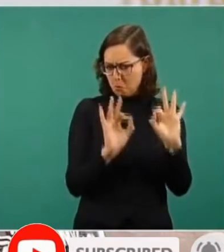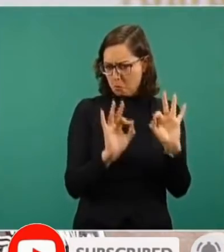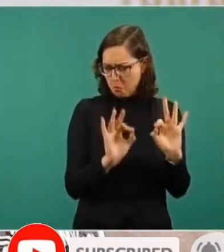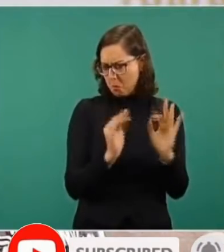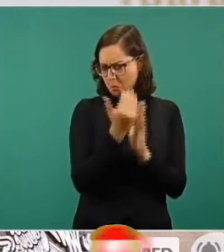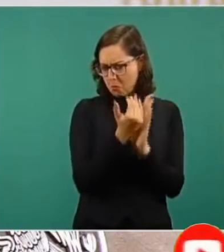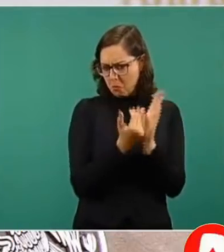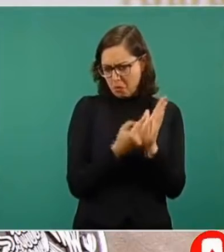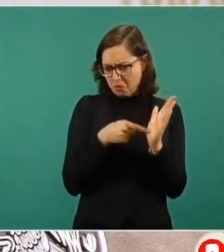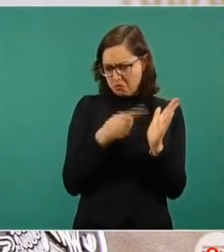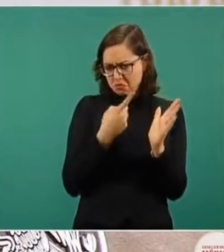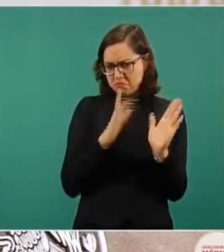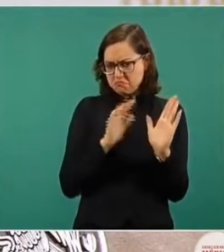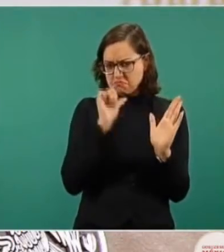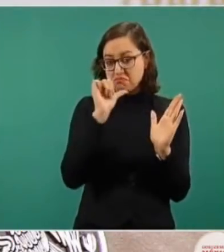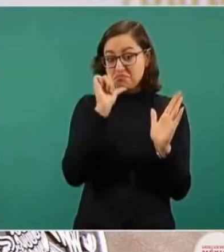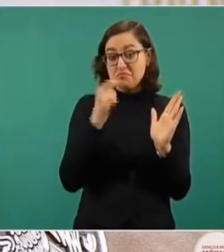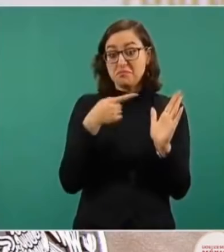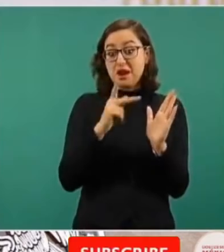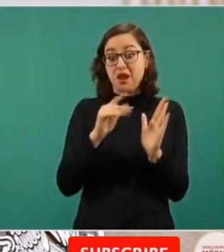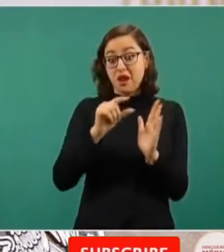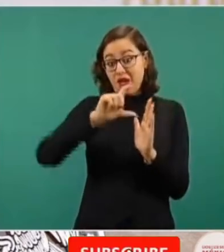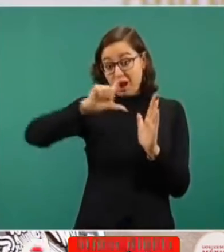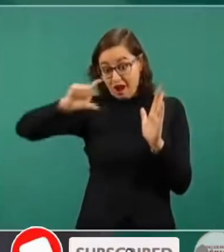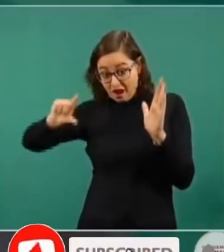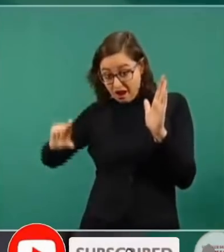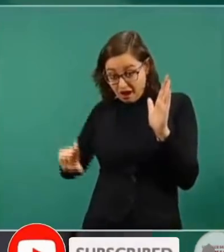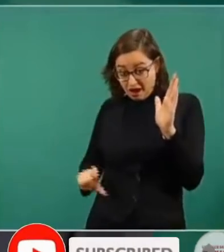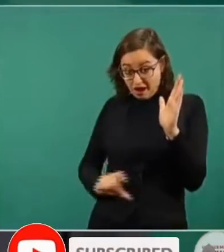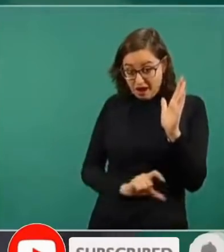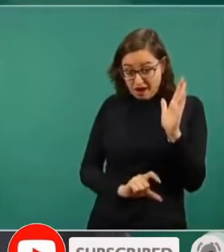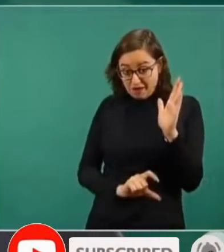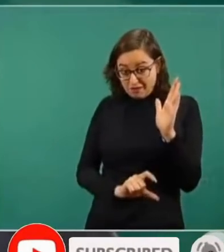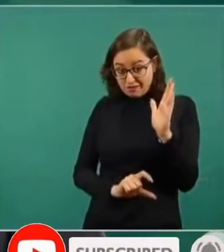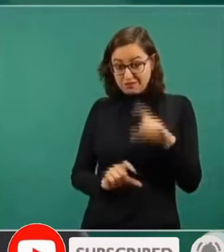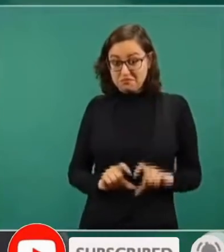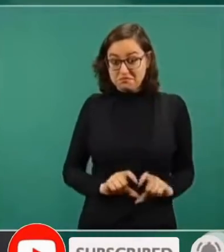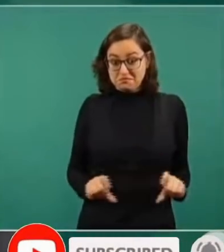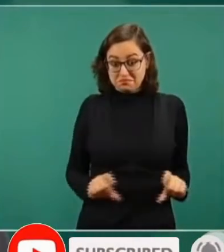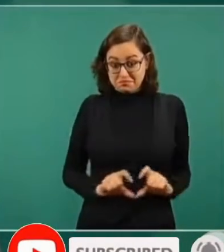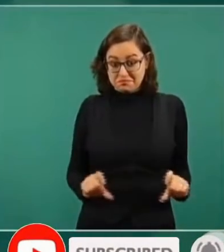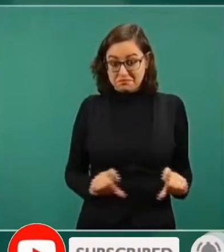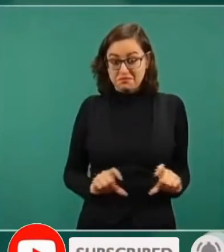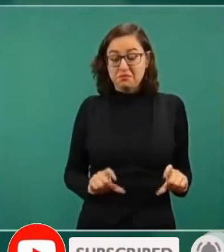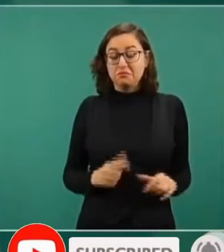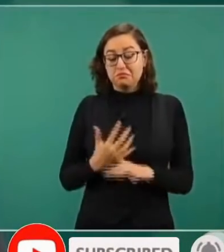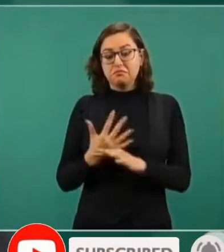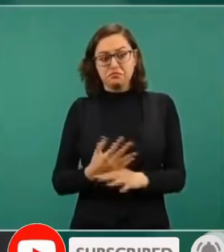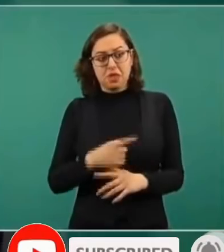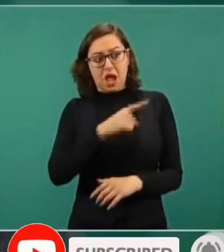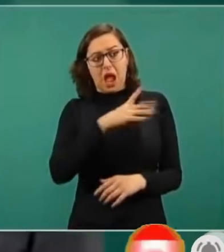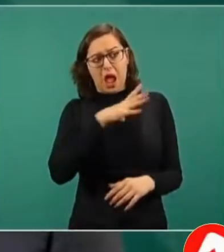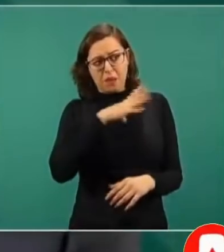generadores que ya están ahí, pues deben de pasar al nuevo sistema en aquello que no se oponga a la nueva ley. Y